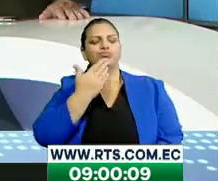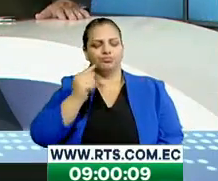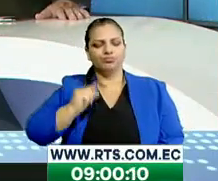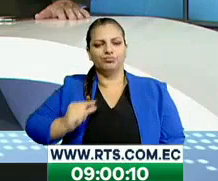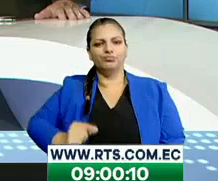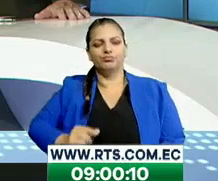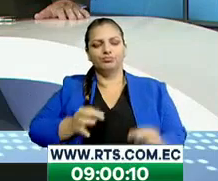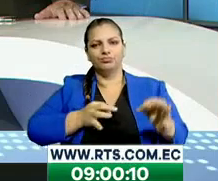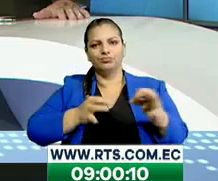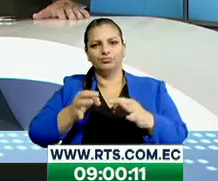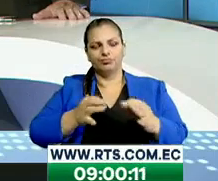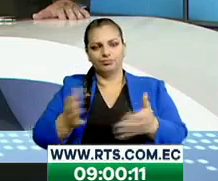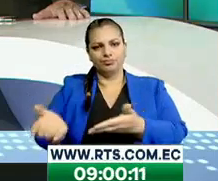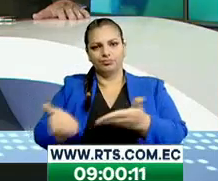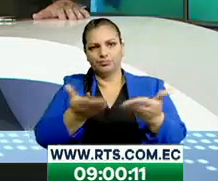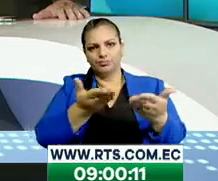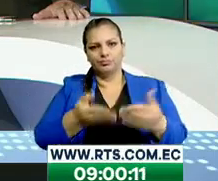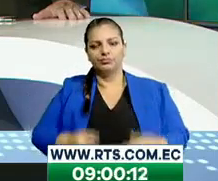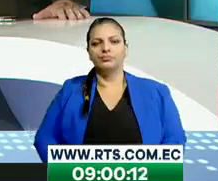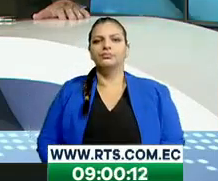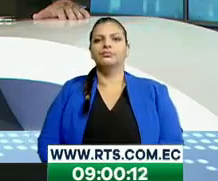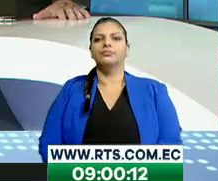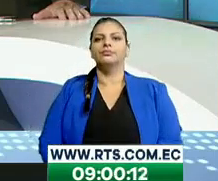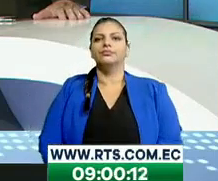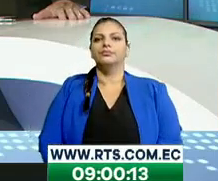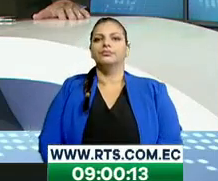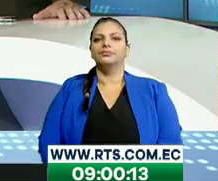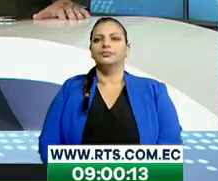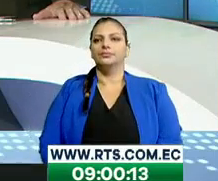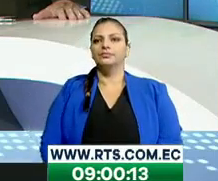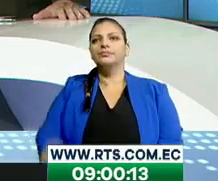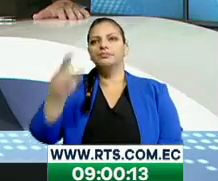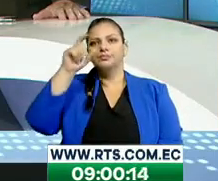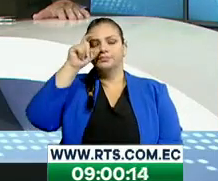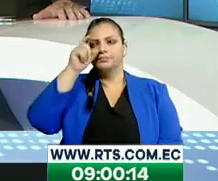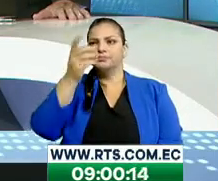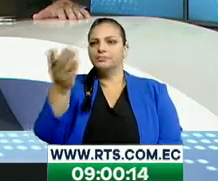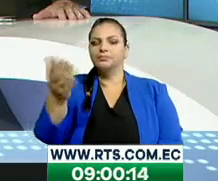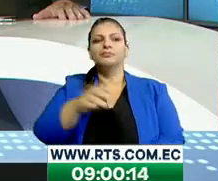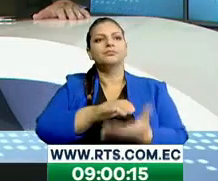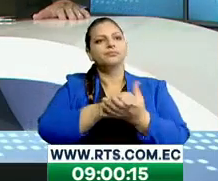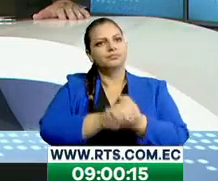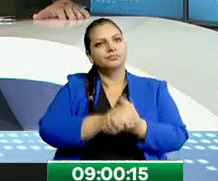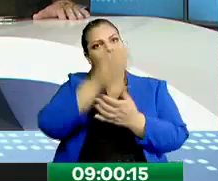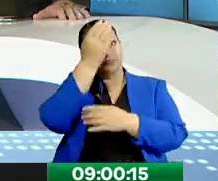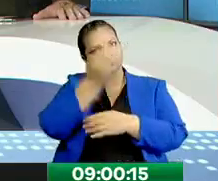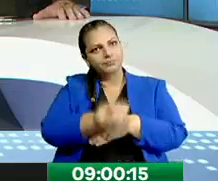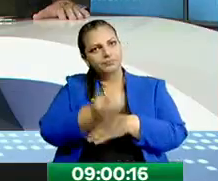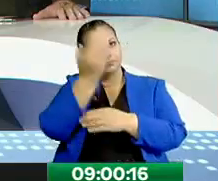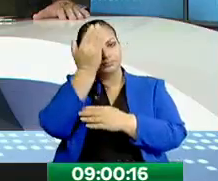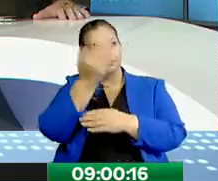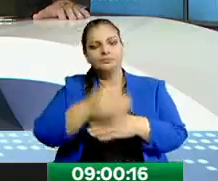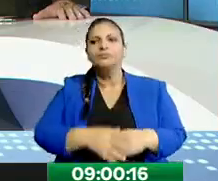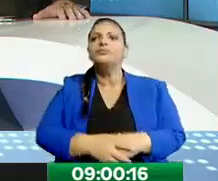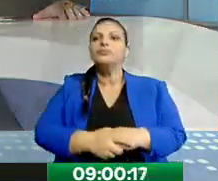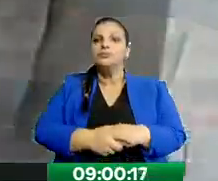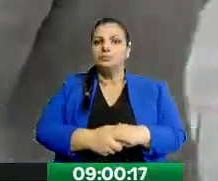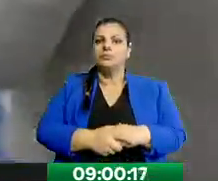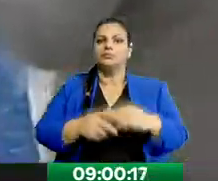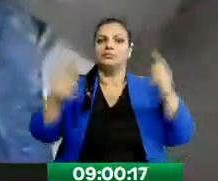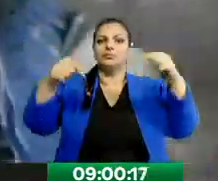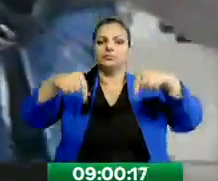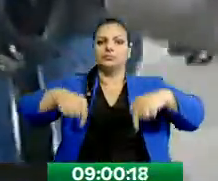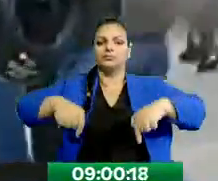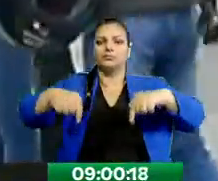sector. José, adelante. Mi estimado Hugo, amigos televidentes, efectivamente nosotros continuamos desde